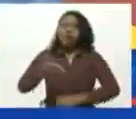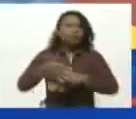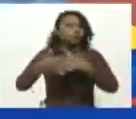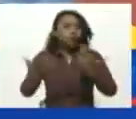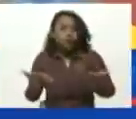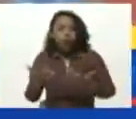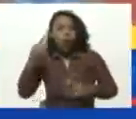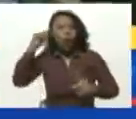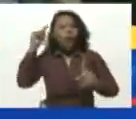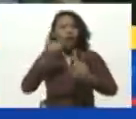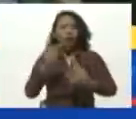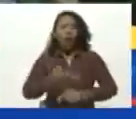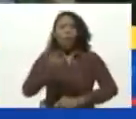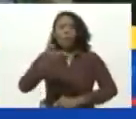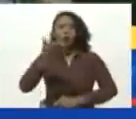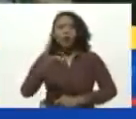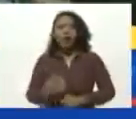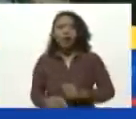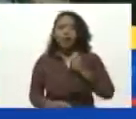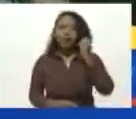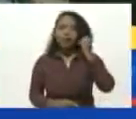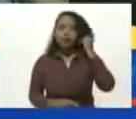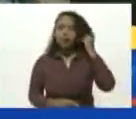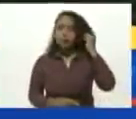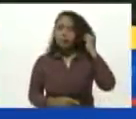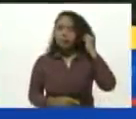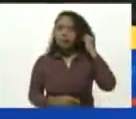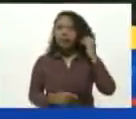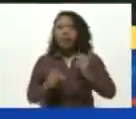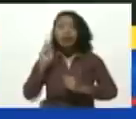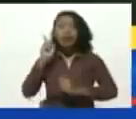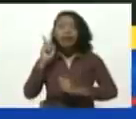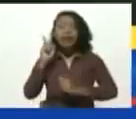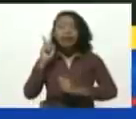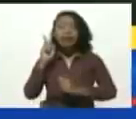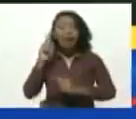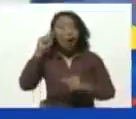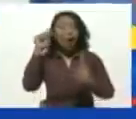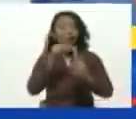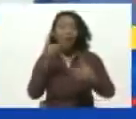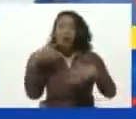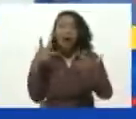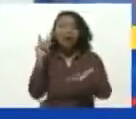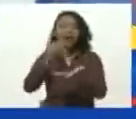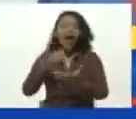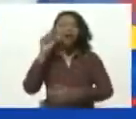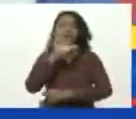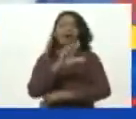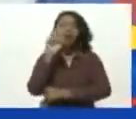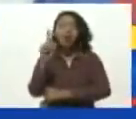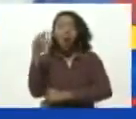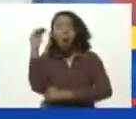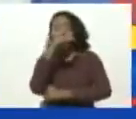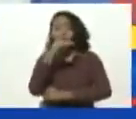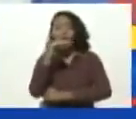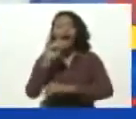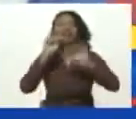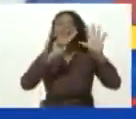una meta muy importante. Y esa meta es llegar el 31 de octubre, doctor Alvarado,